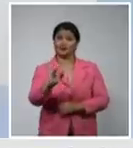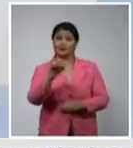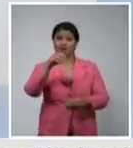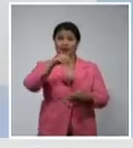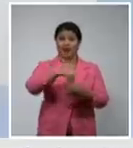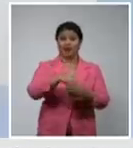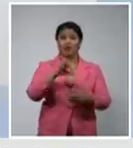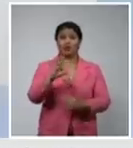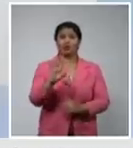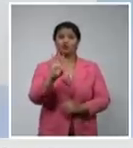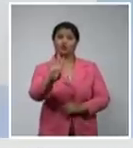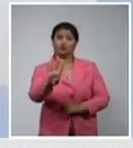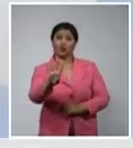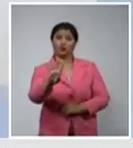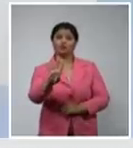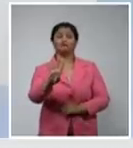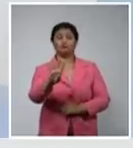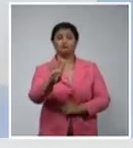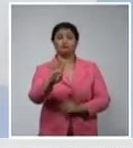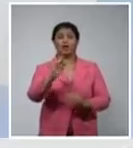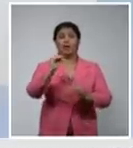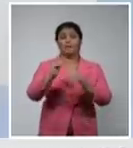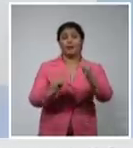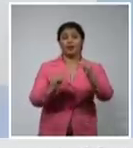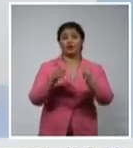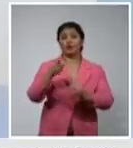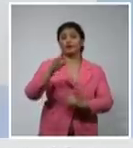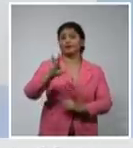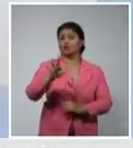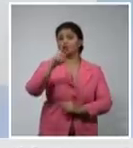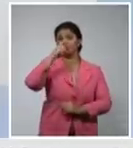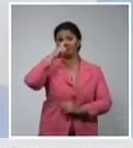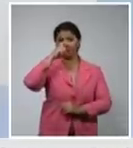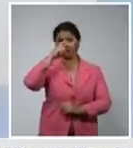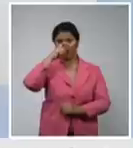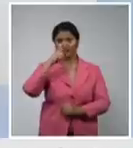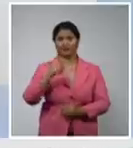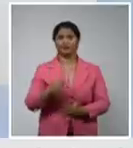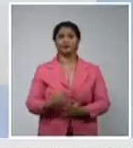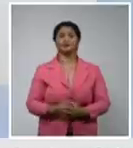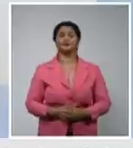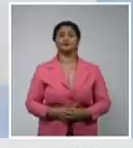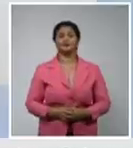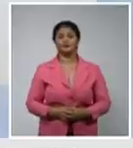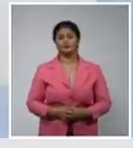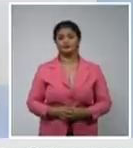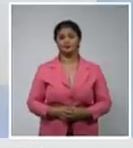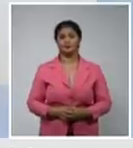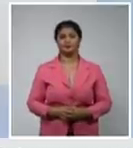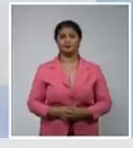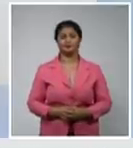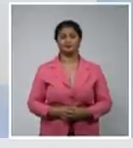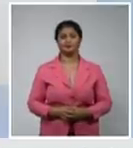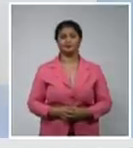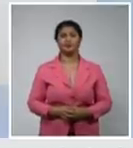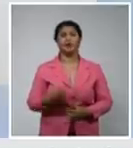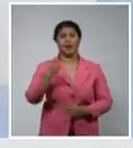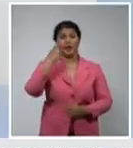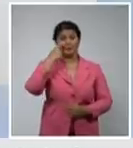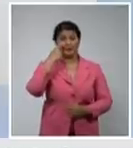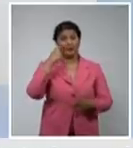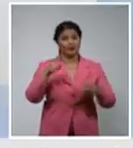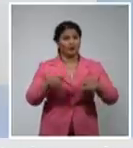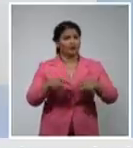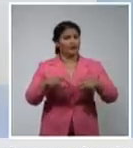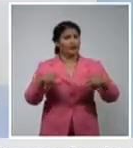84 son de 18 y menos años de edad, también elevado. Fíjense que el mayor por ciento está en